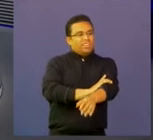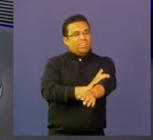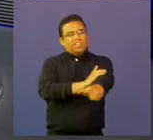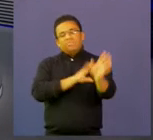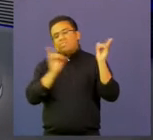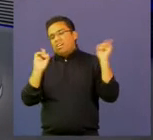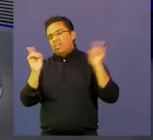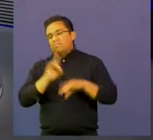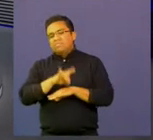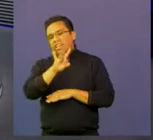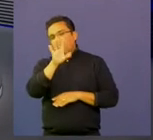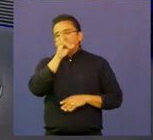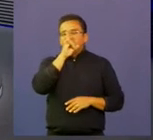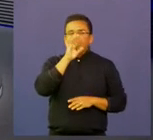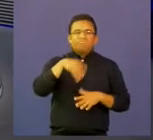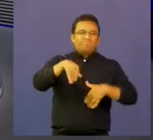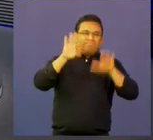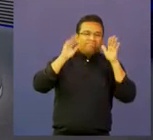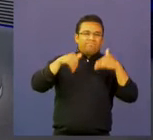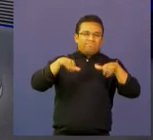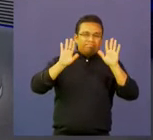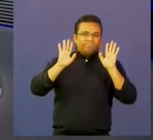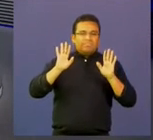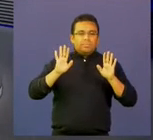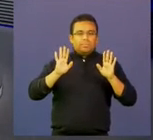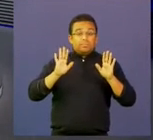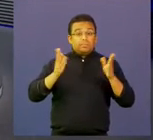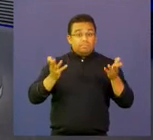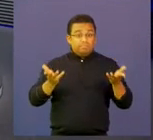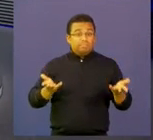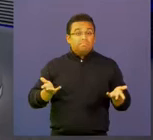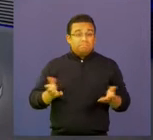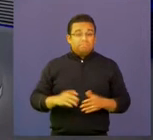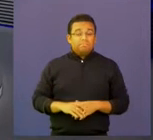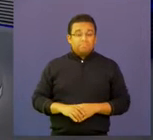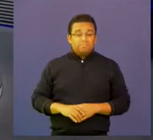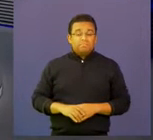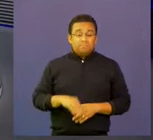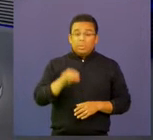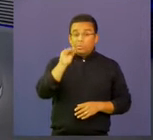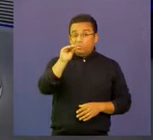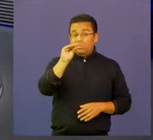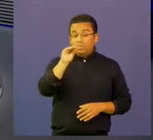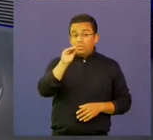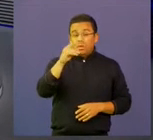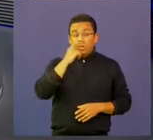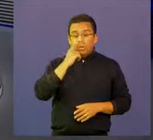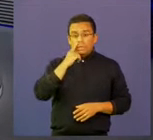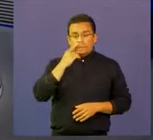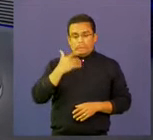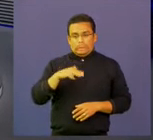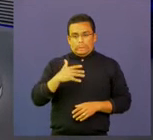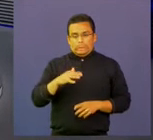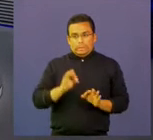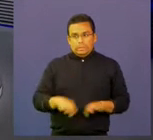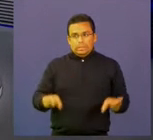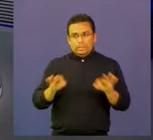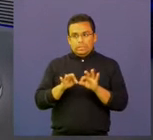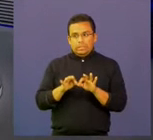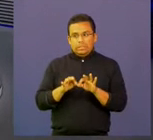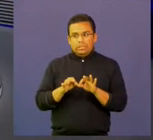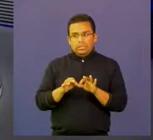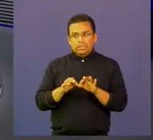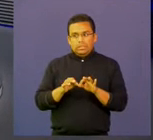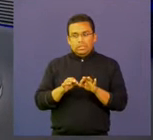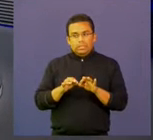sigan como vienen. Así es. Y yo creo que en gran medida sobre eso quiero hacer esta reflexión. El poder que